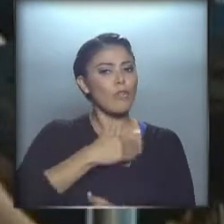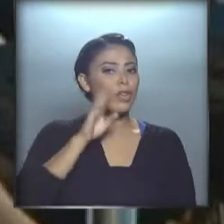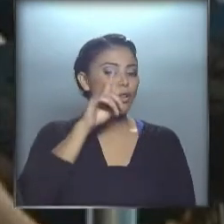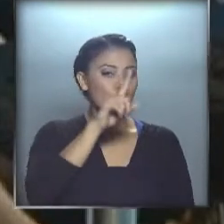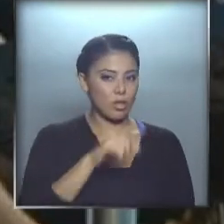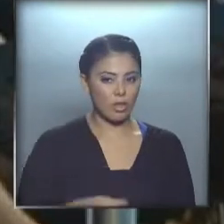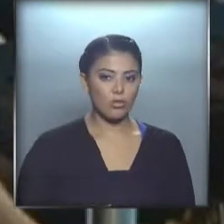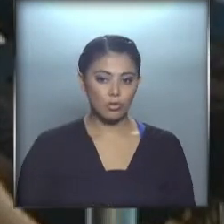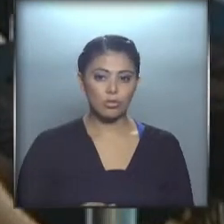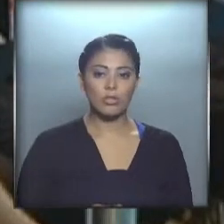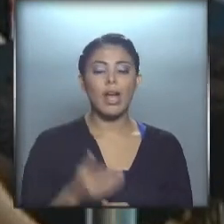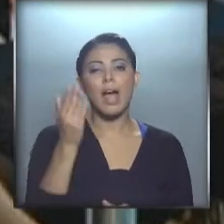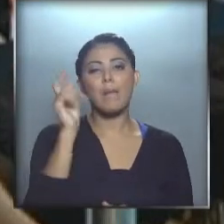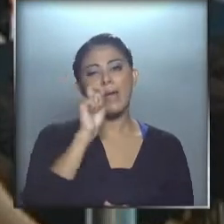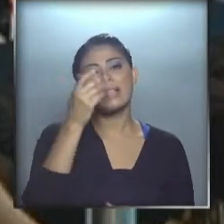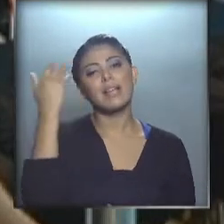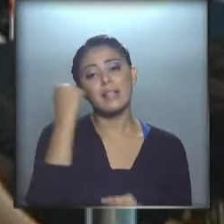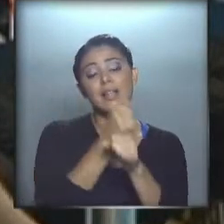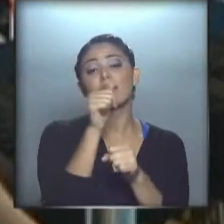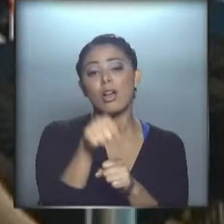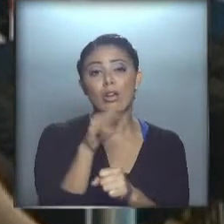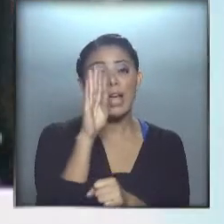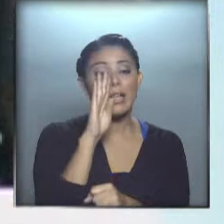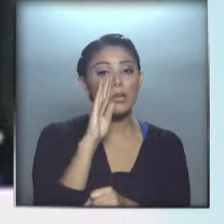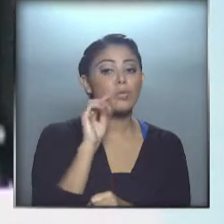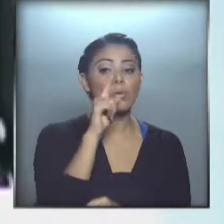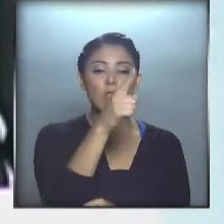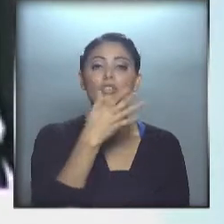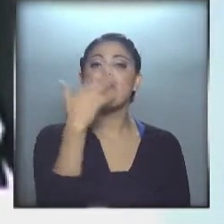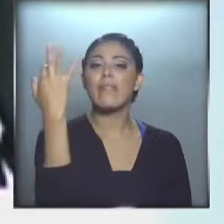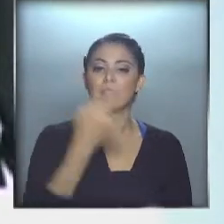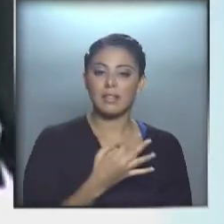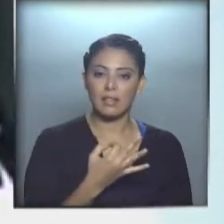Unidos. Desde hace unos meses para aquí, Estados Unidos ha decidido,